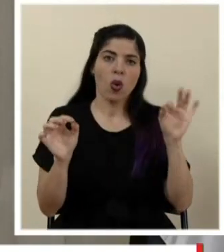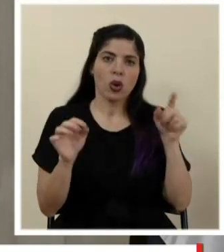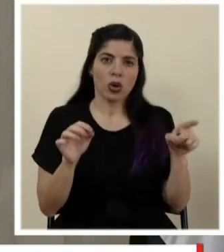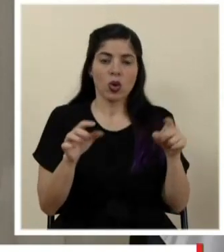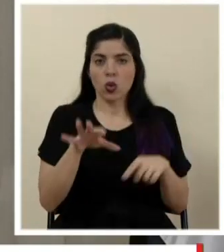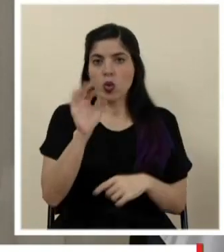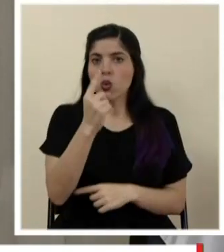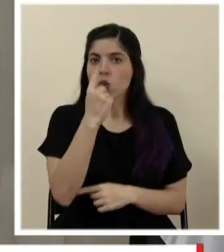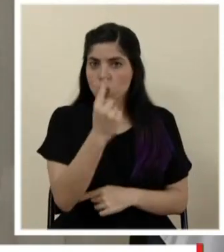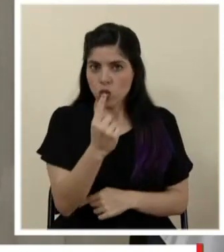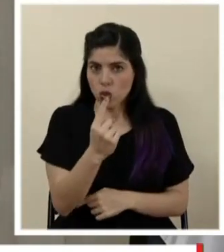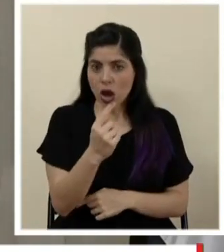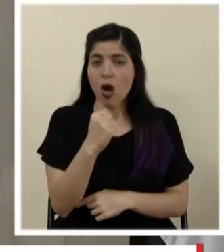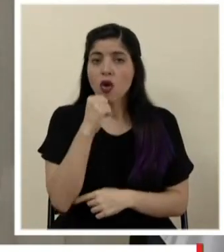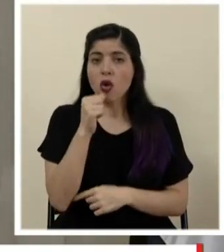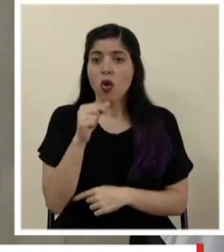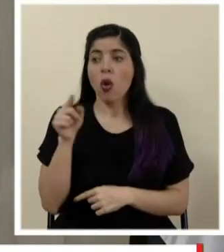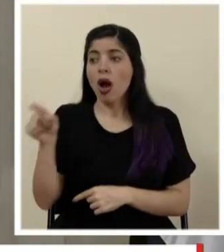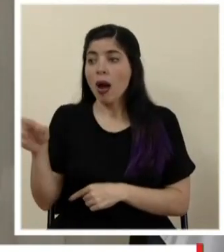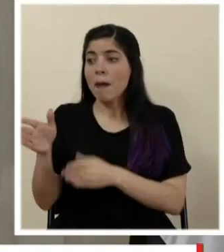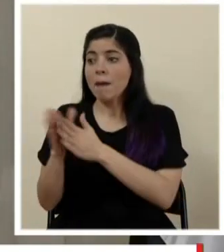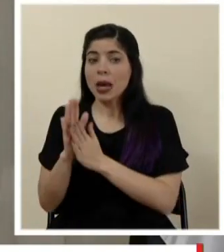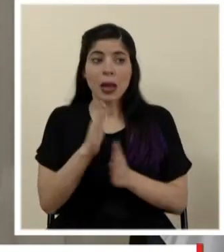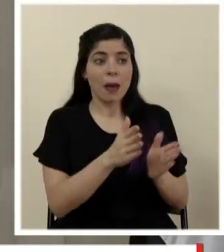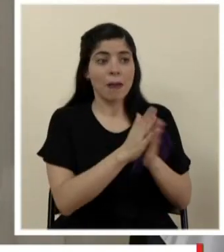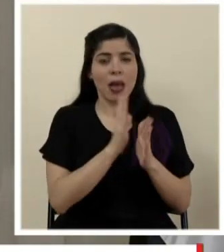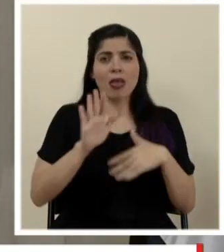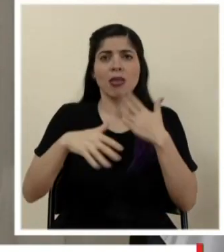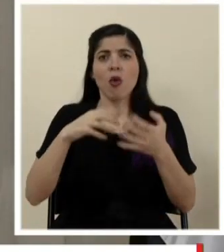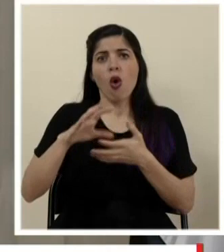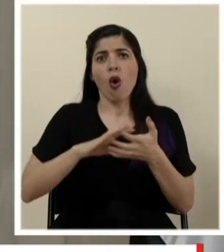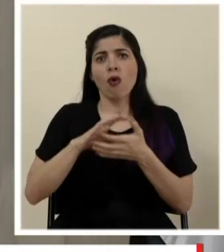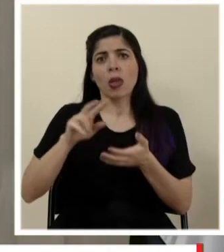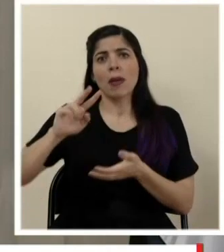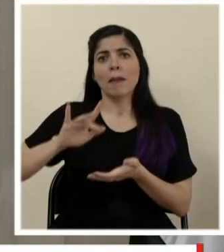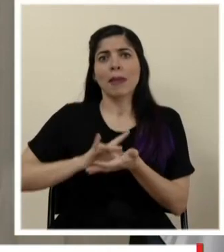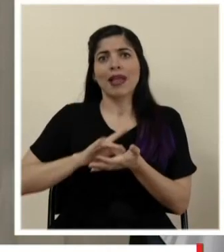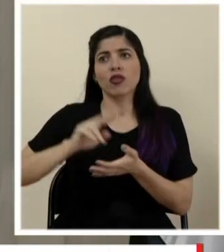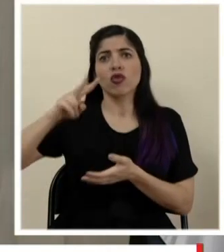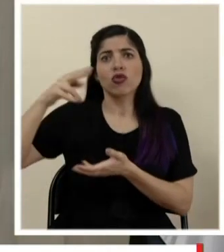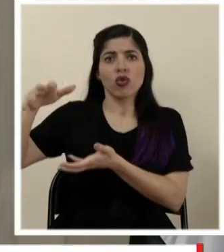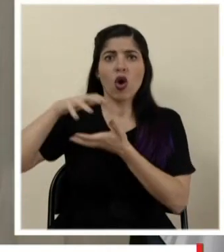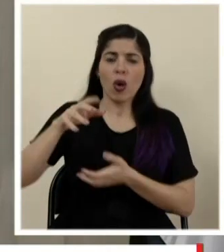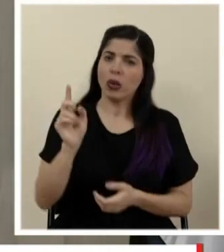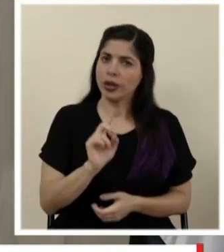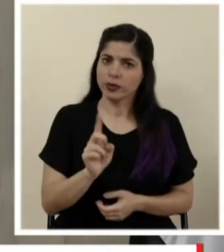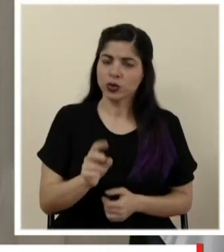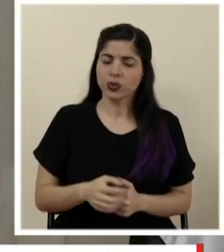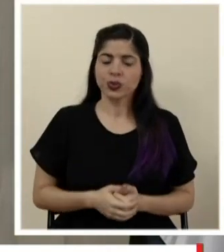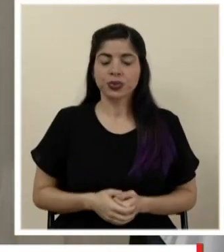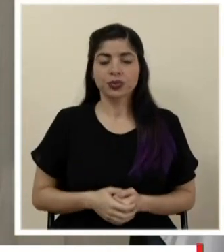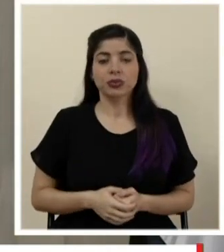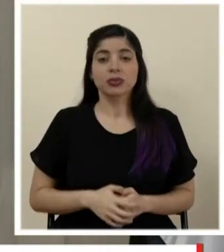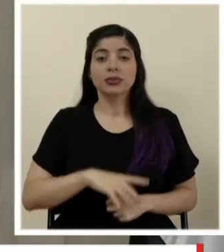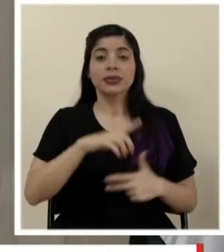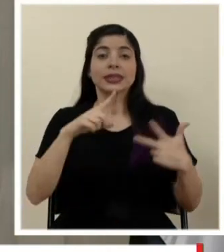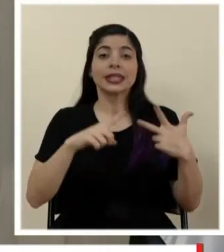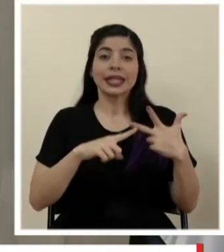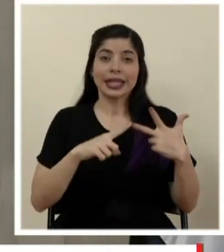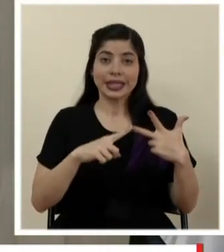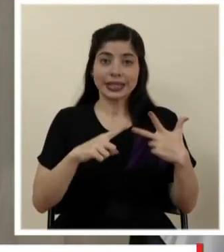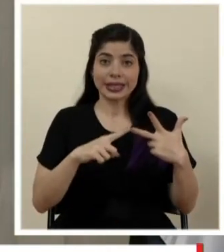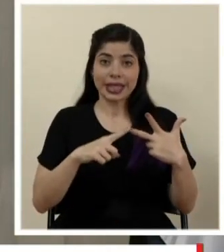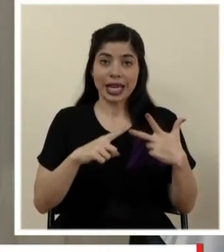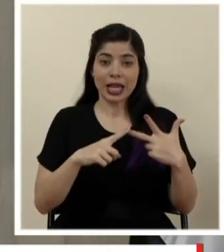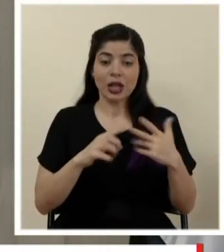generar confusión que podría llegar a duplicar entregas. El tercer punto tiene